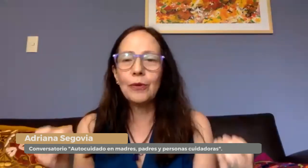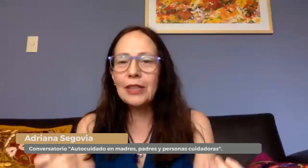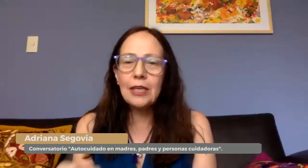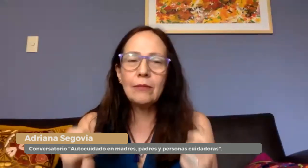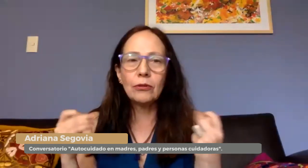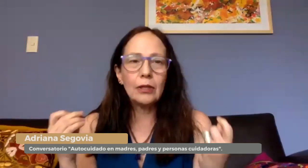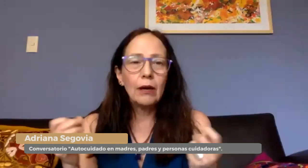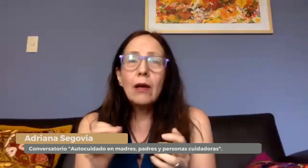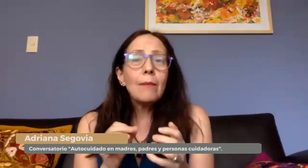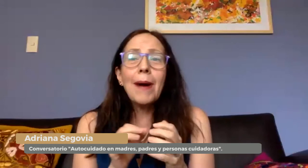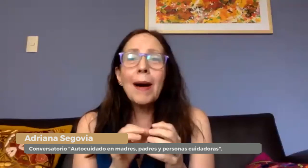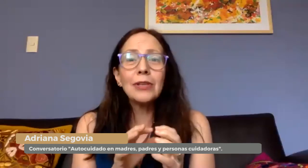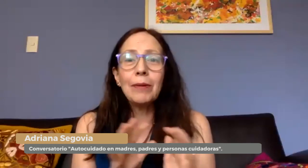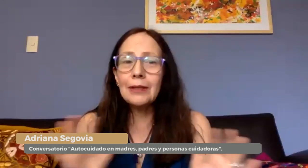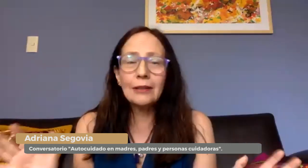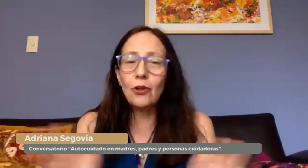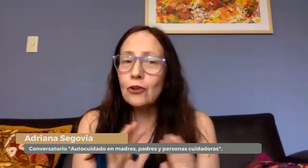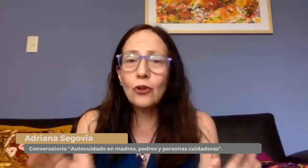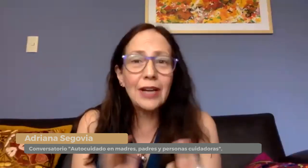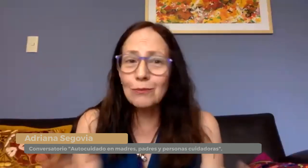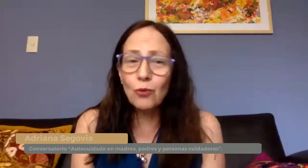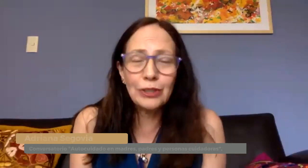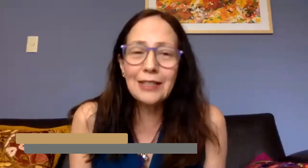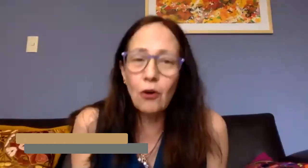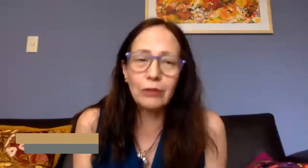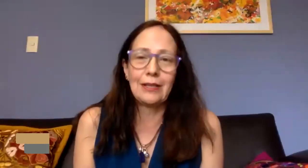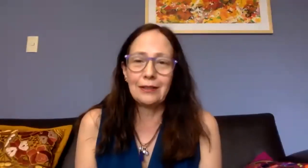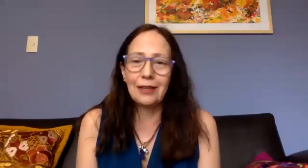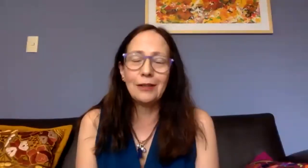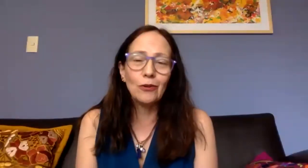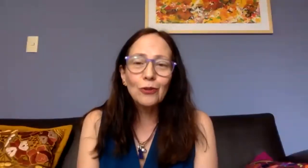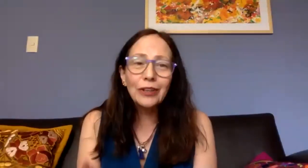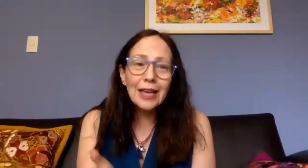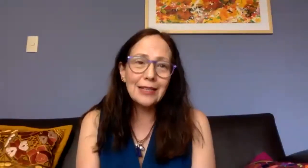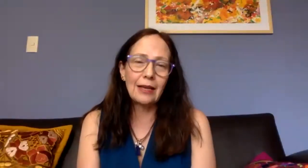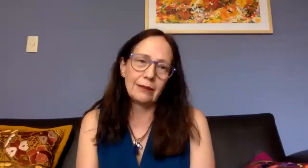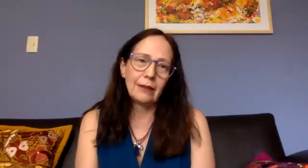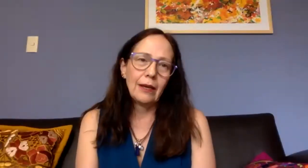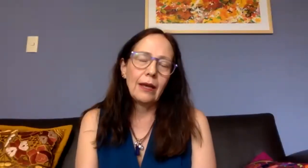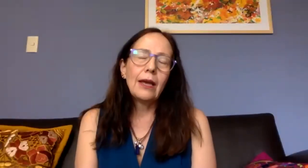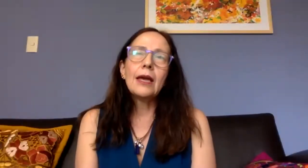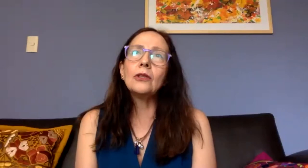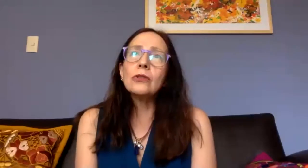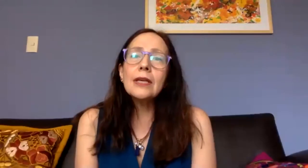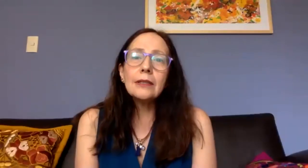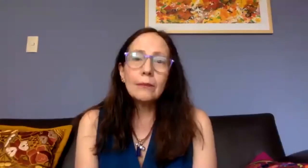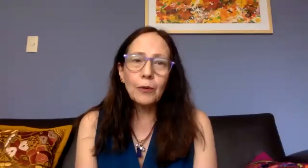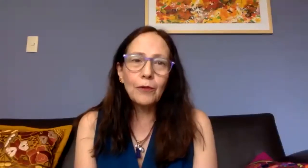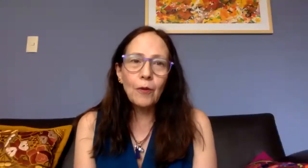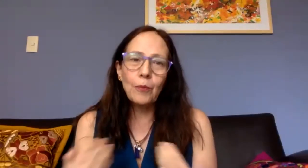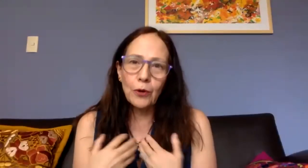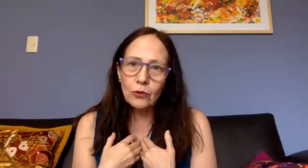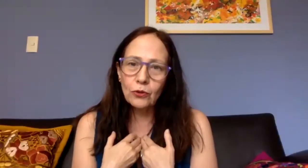los objetivos. Y vamos a aprender todos otras muchas cosas que no son esas. Entonces,